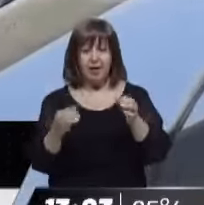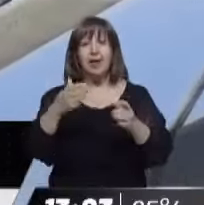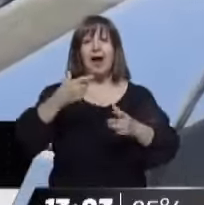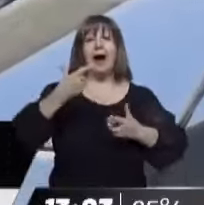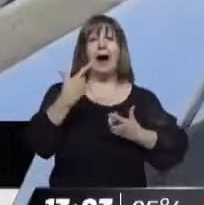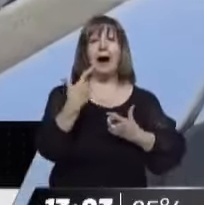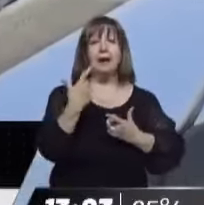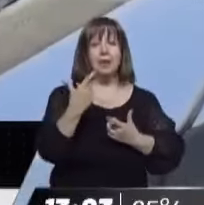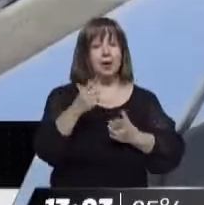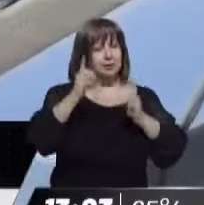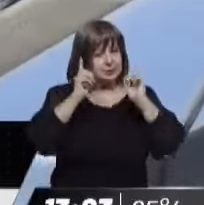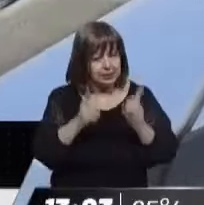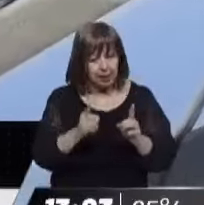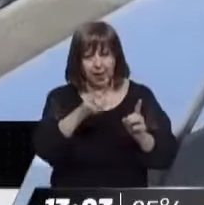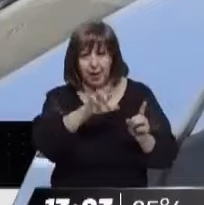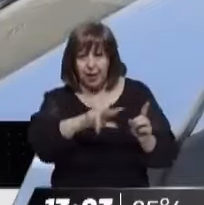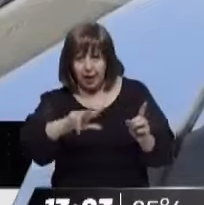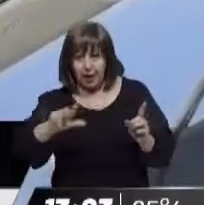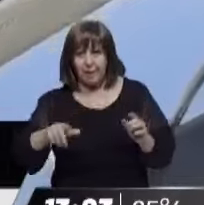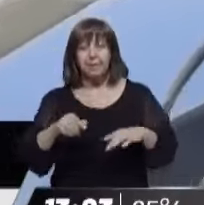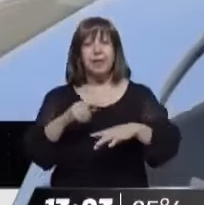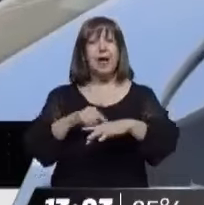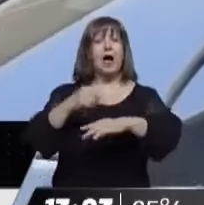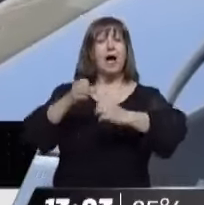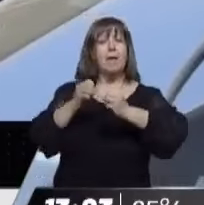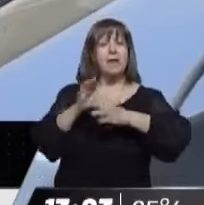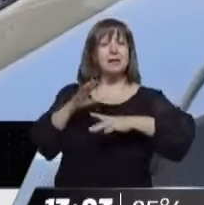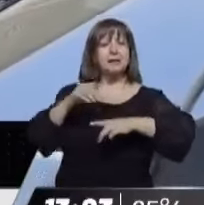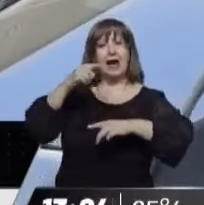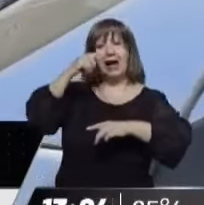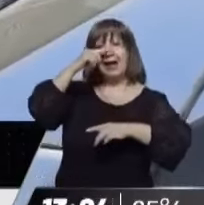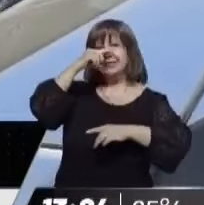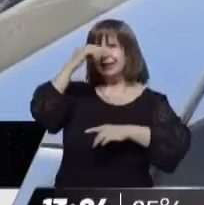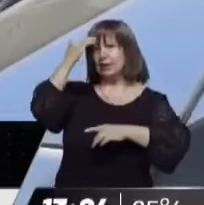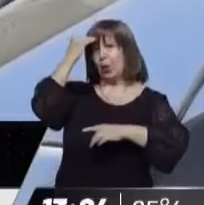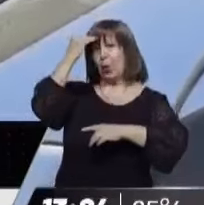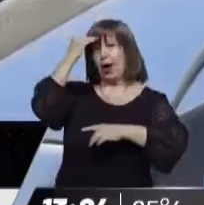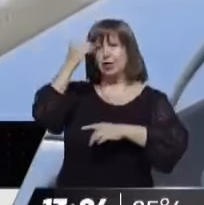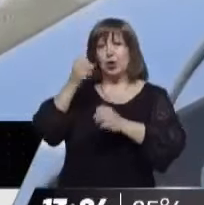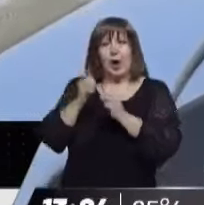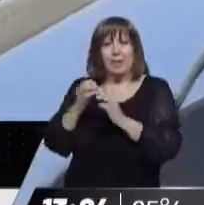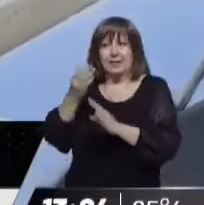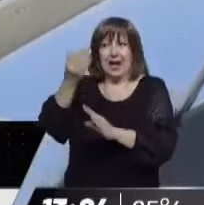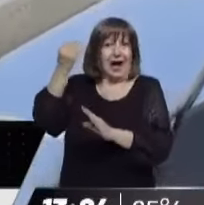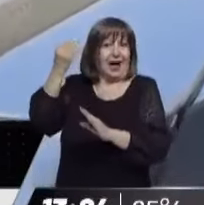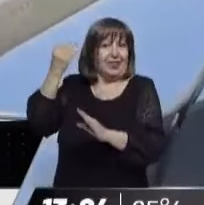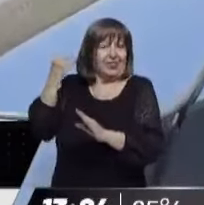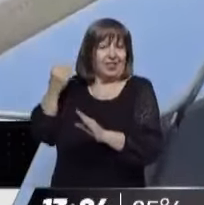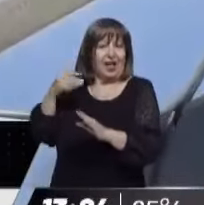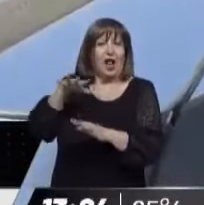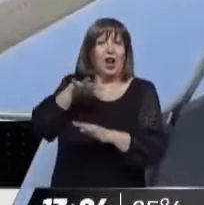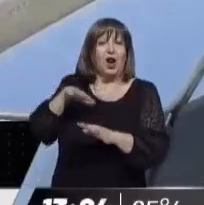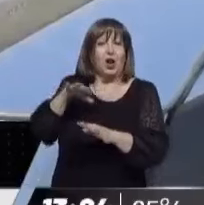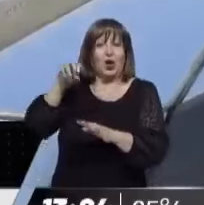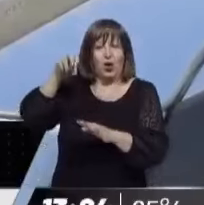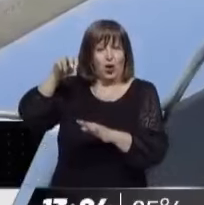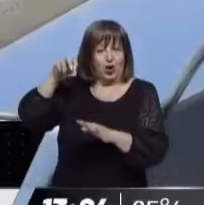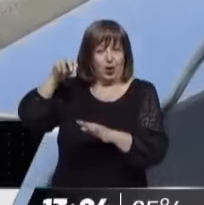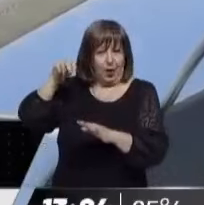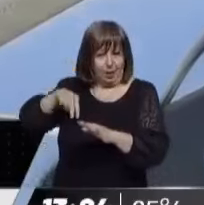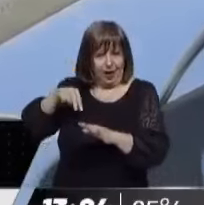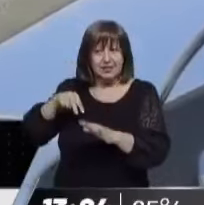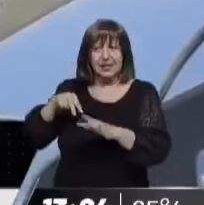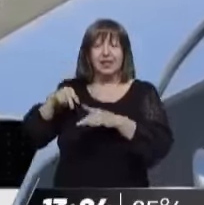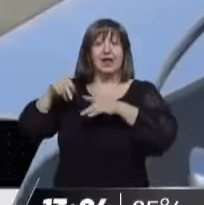estaba retirando del lugar. Este operativo arranca 7:15 de la mañana en la zona de Barrio Cortaderas 3. Ahí comienza la